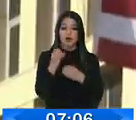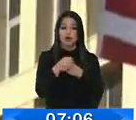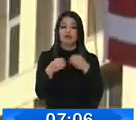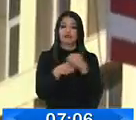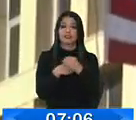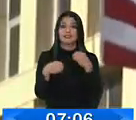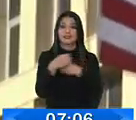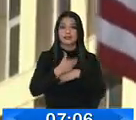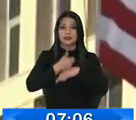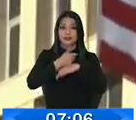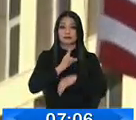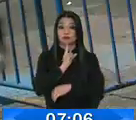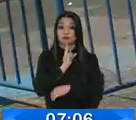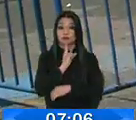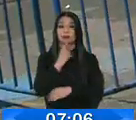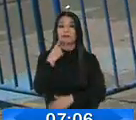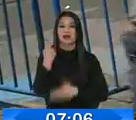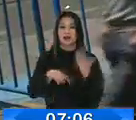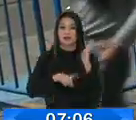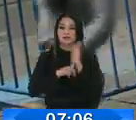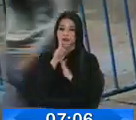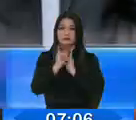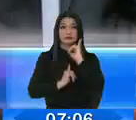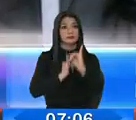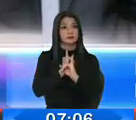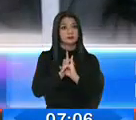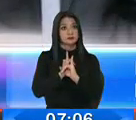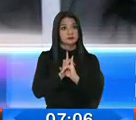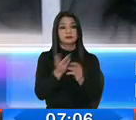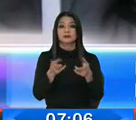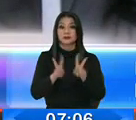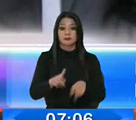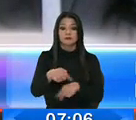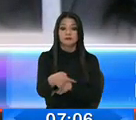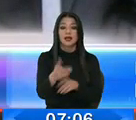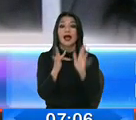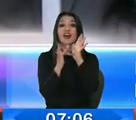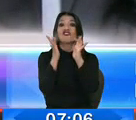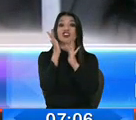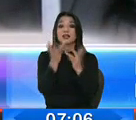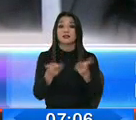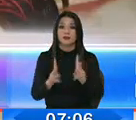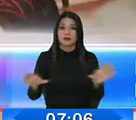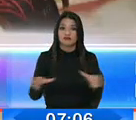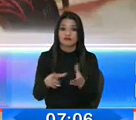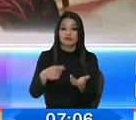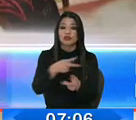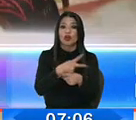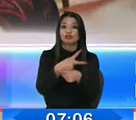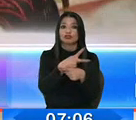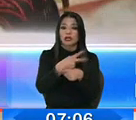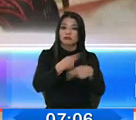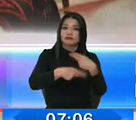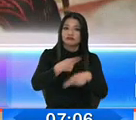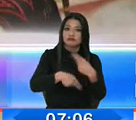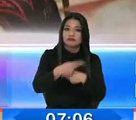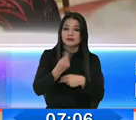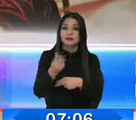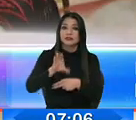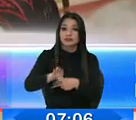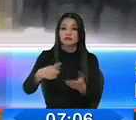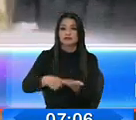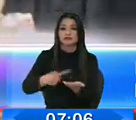los Estados Unidos para el Desarrollo Internacional y para abril se prevé la reunión del Consejo de Comercio e